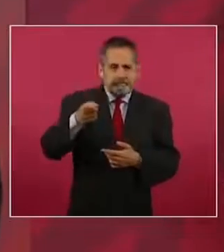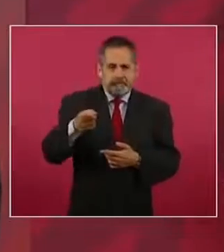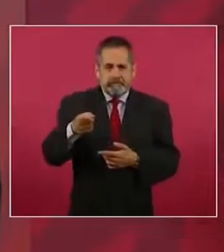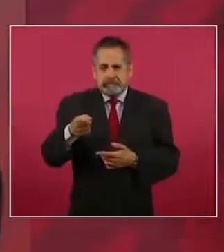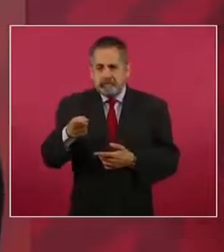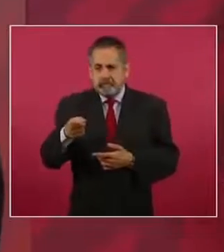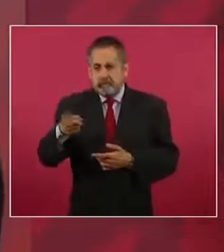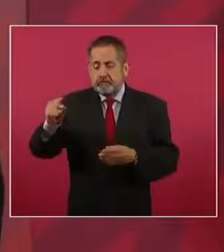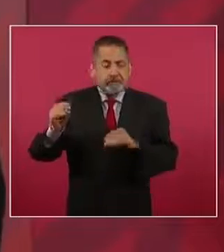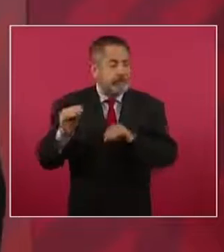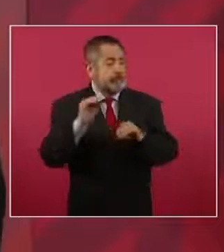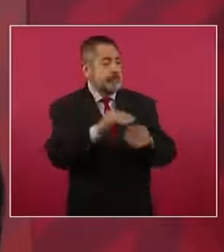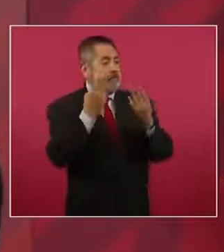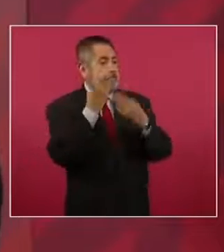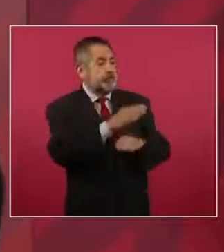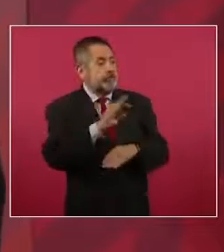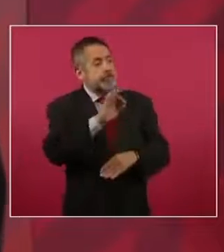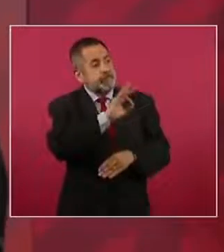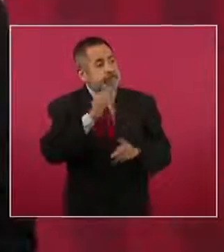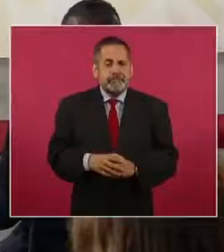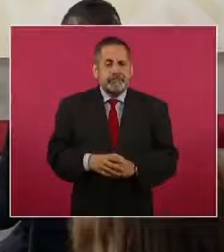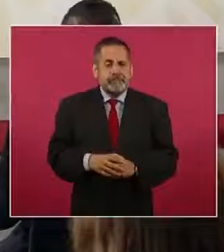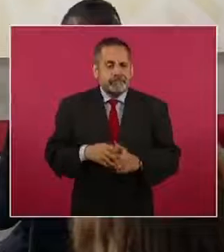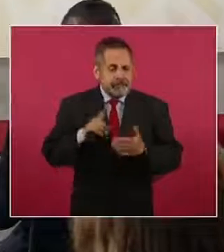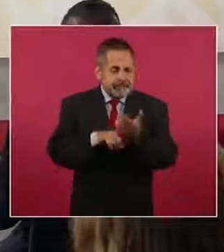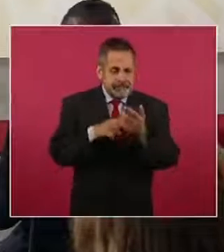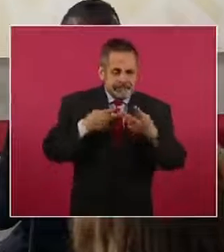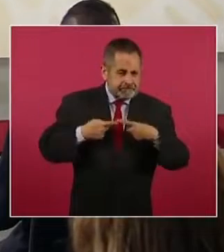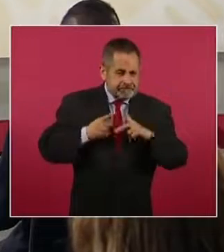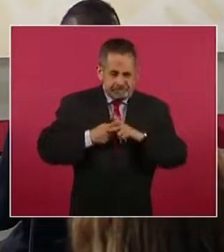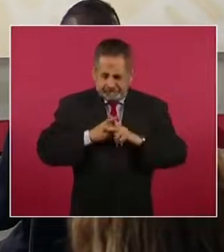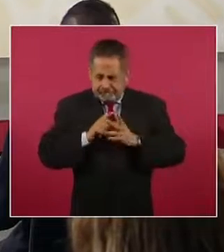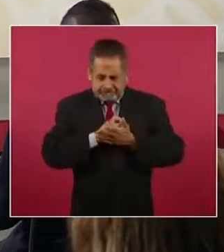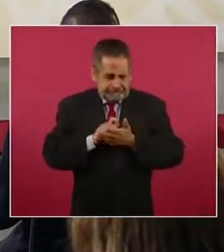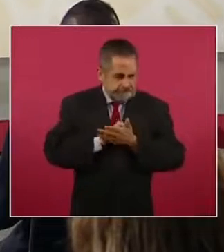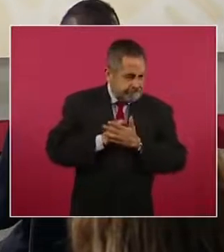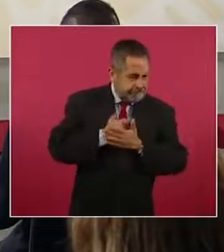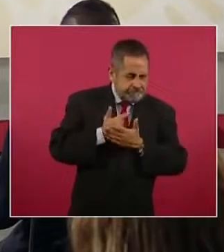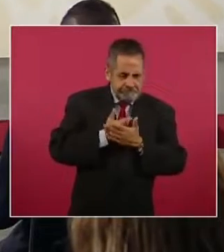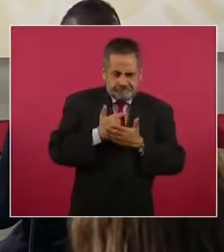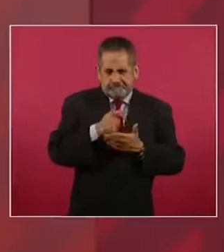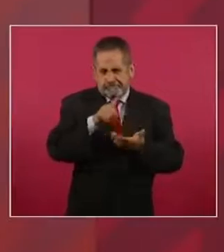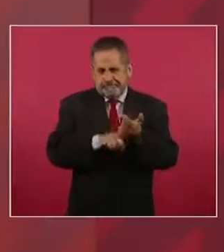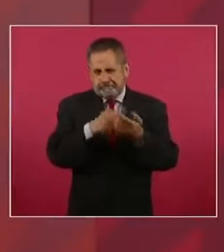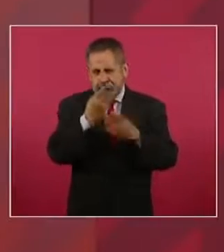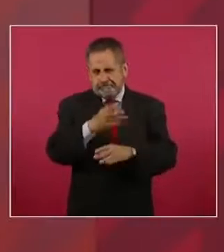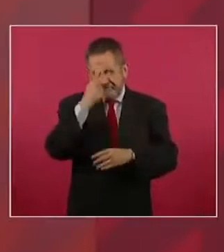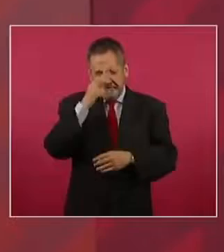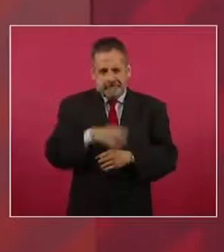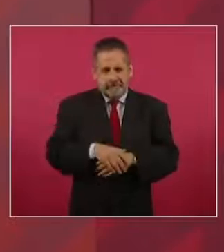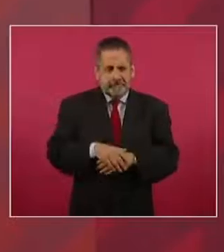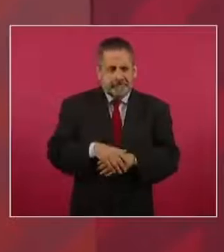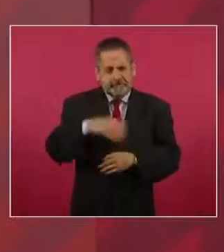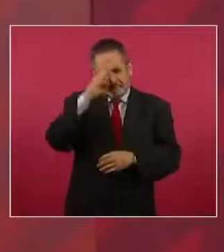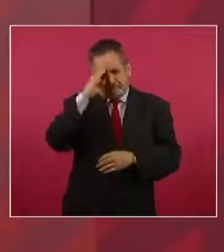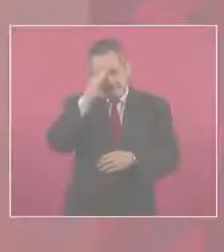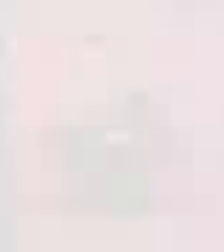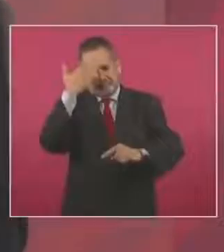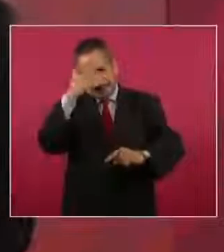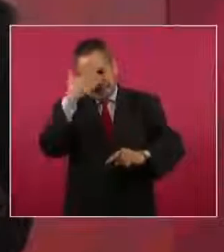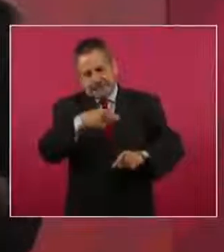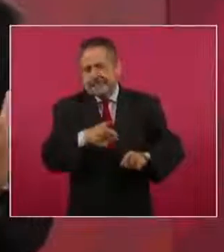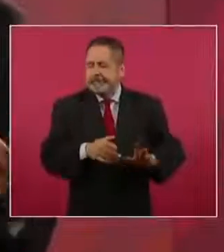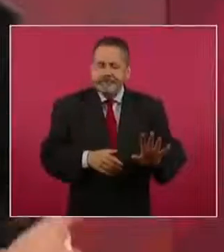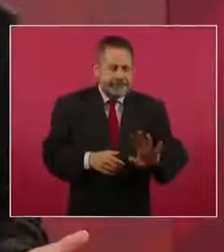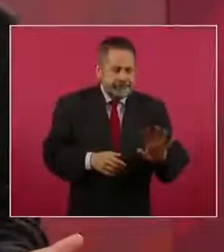Asimismo, el mandatario reiteró que la gran lección que está dejando la crisis sanitaria por COVID-19 y la guerra entre Rusia y Ucrania es buscar la